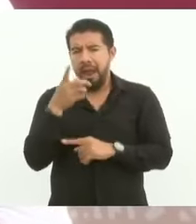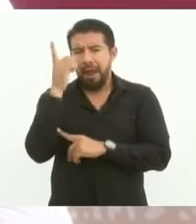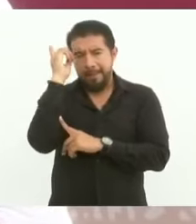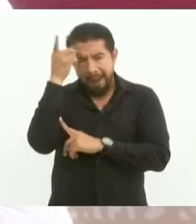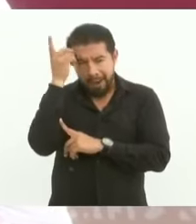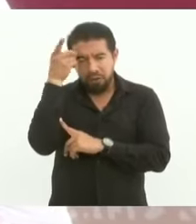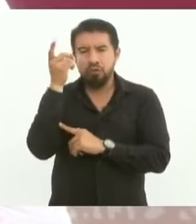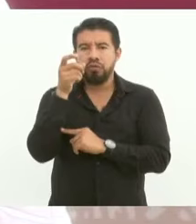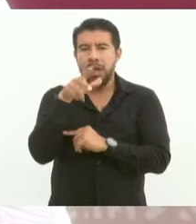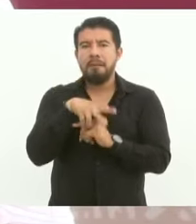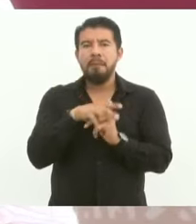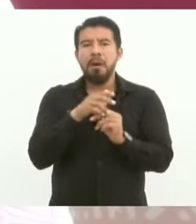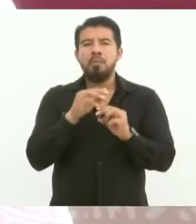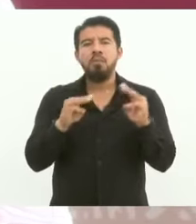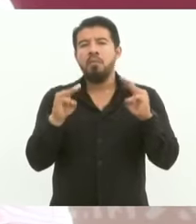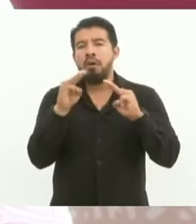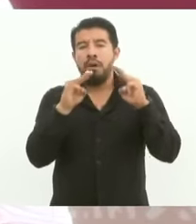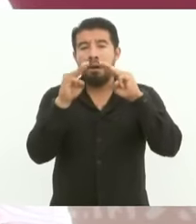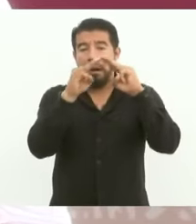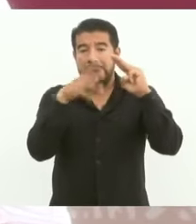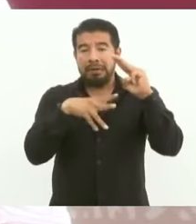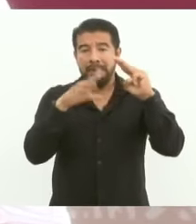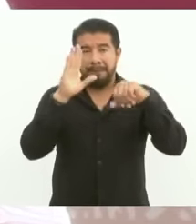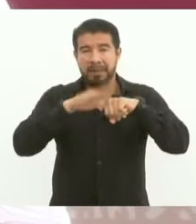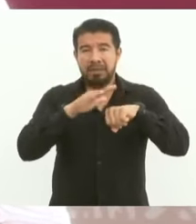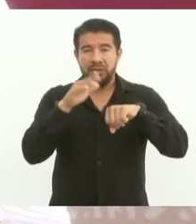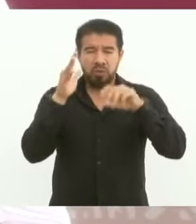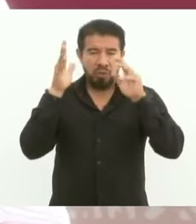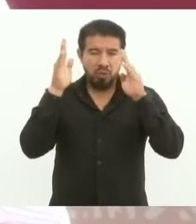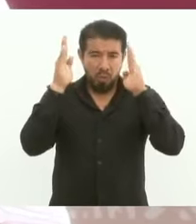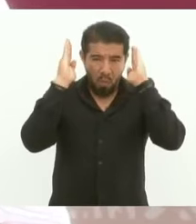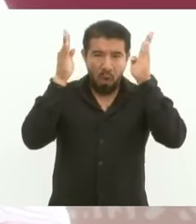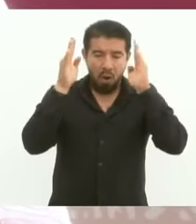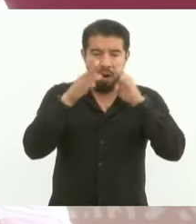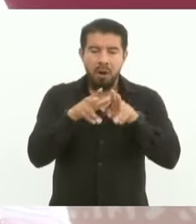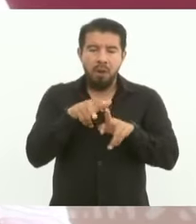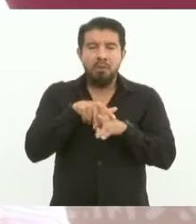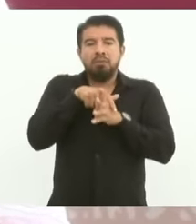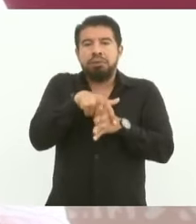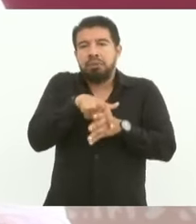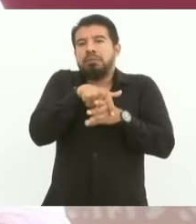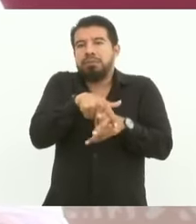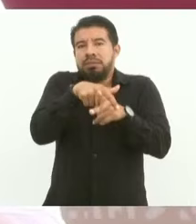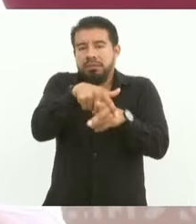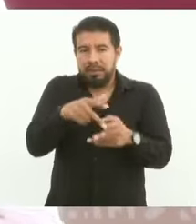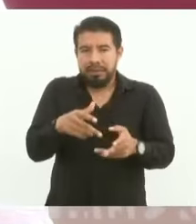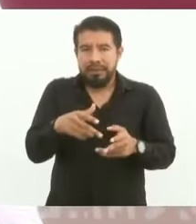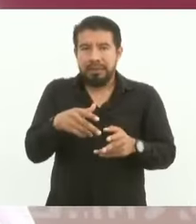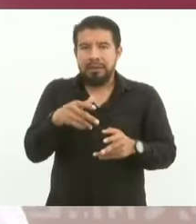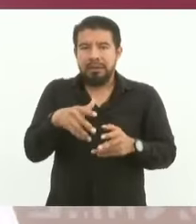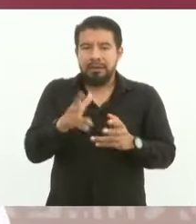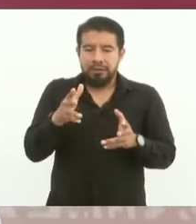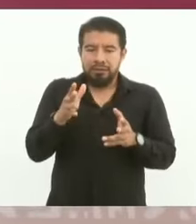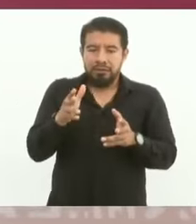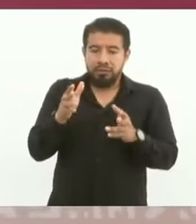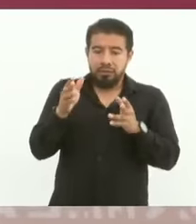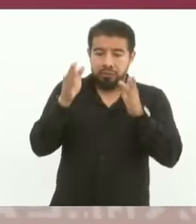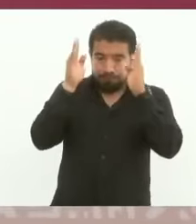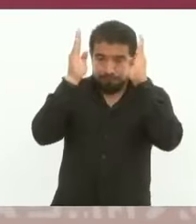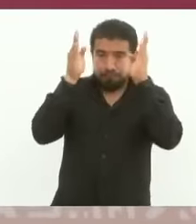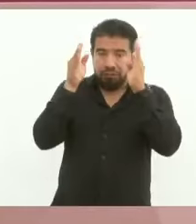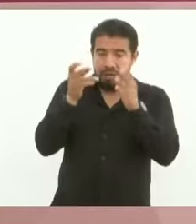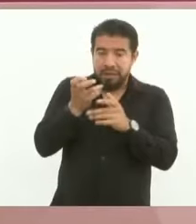y en la sierra la mula, que como decía el presidente Juárez, que la mula era mejor